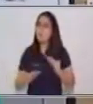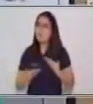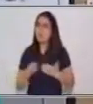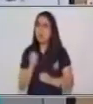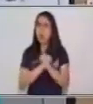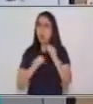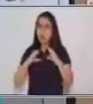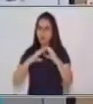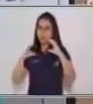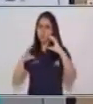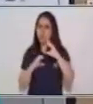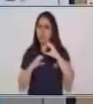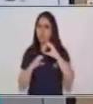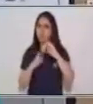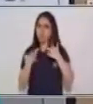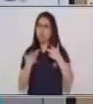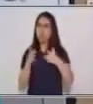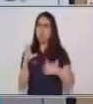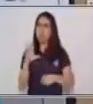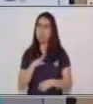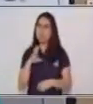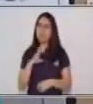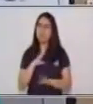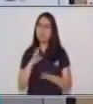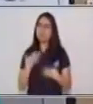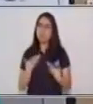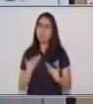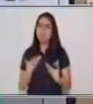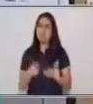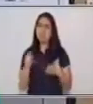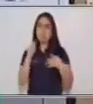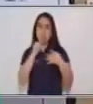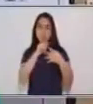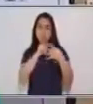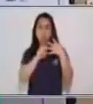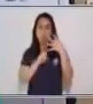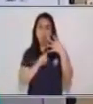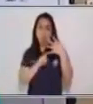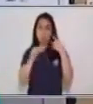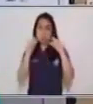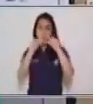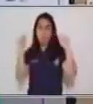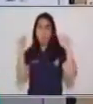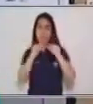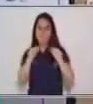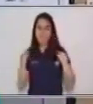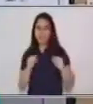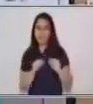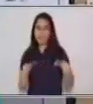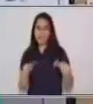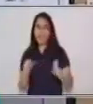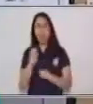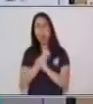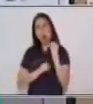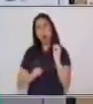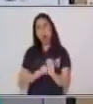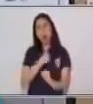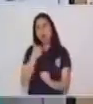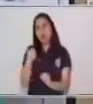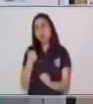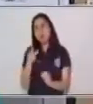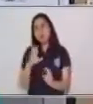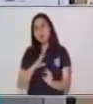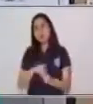decimos terceto y a la de cuatro cuarteto. Y tenemos la redondilla. La de cuarteto es la